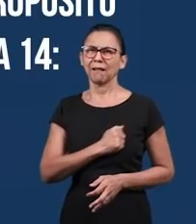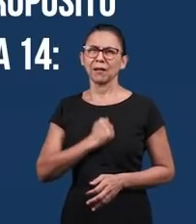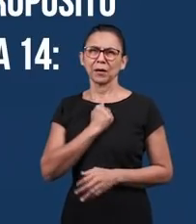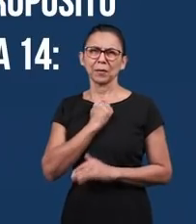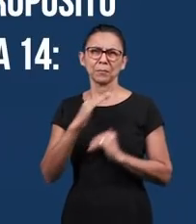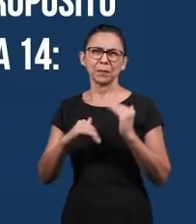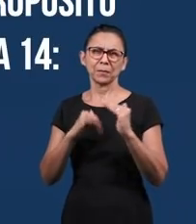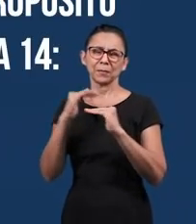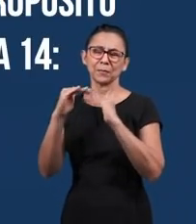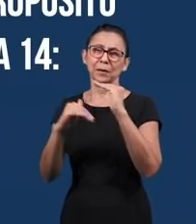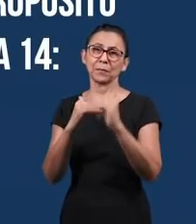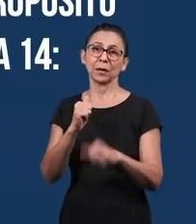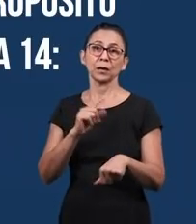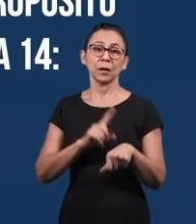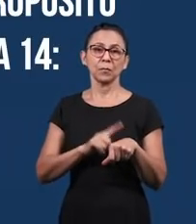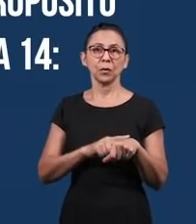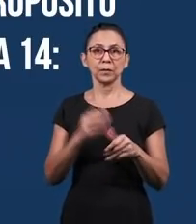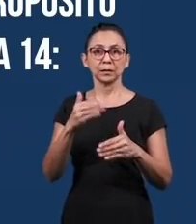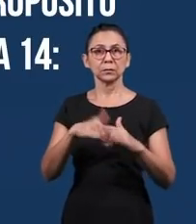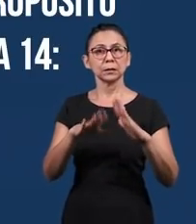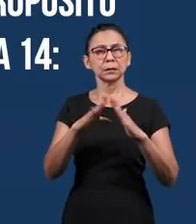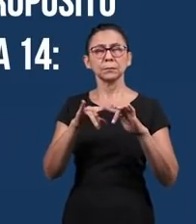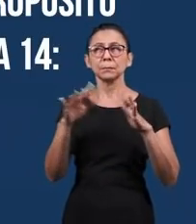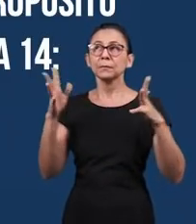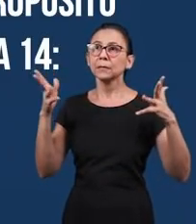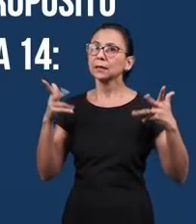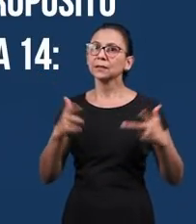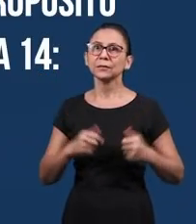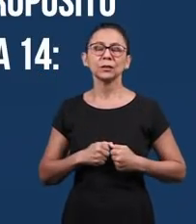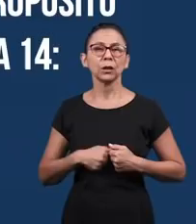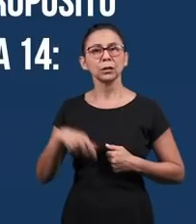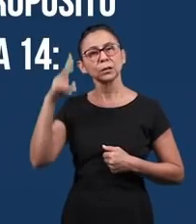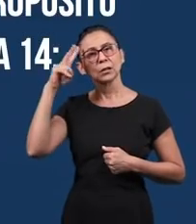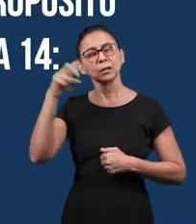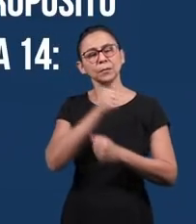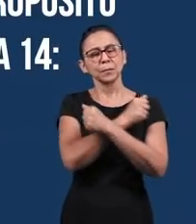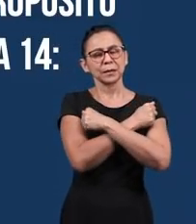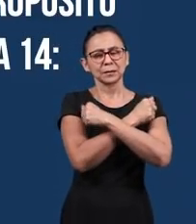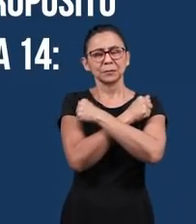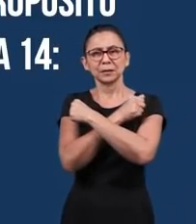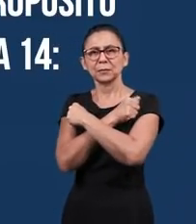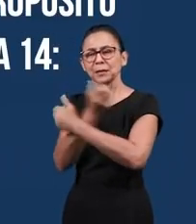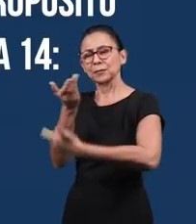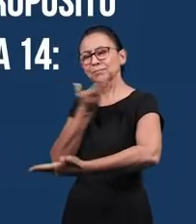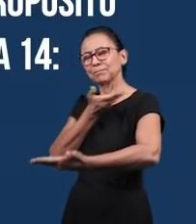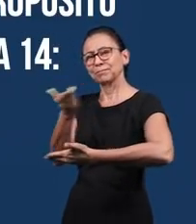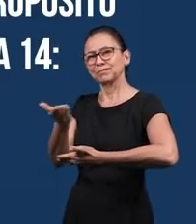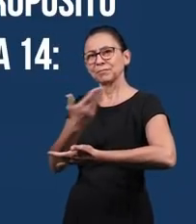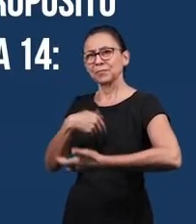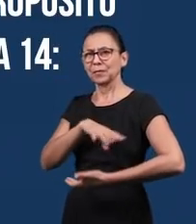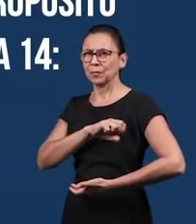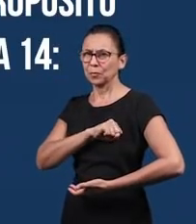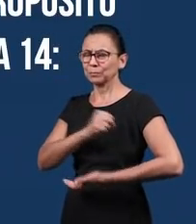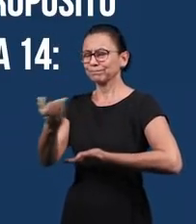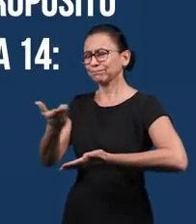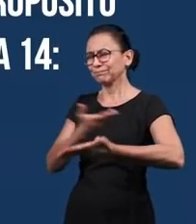los momentos maravillosos pasados allí en la iglesia, los abrazos, el amor de unos con otros, Esto no tiene precio,